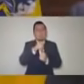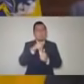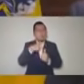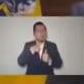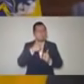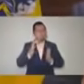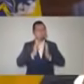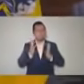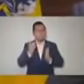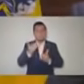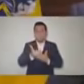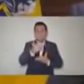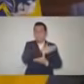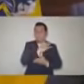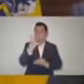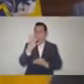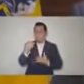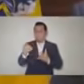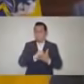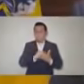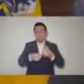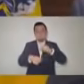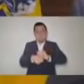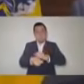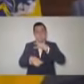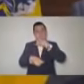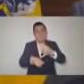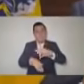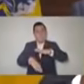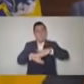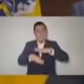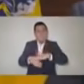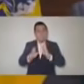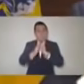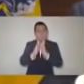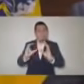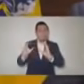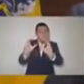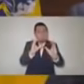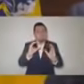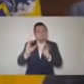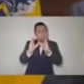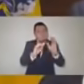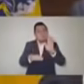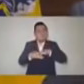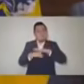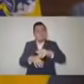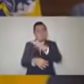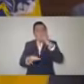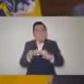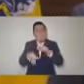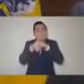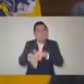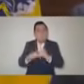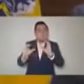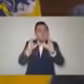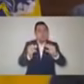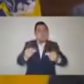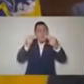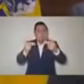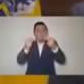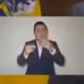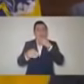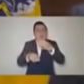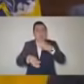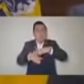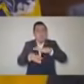ha sorprendido desde hace cuatro meses semana con semana les dijimos a los ciudadanos lo que podría ocurrir si no cumplíamos con la responsabilidad individual